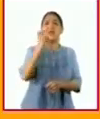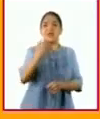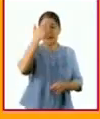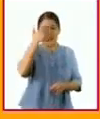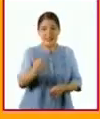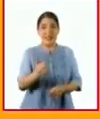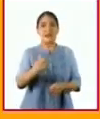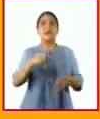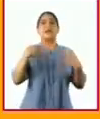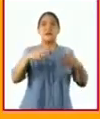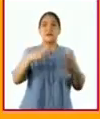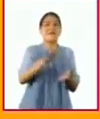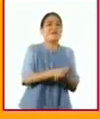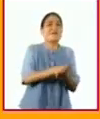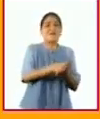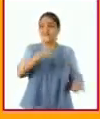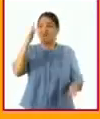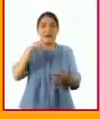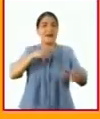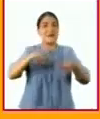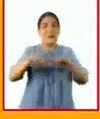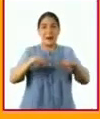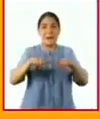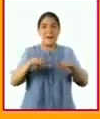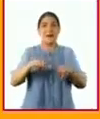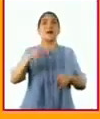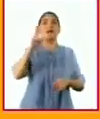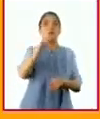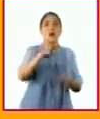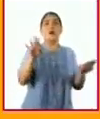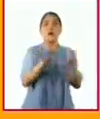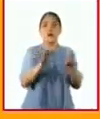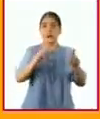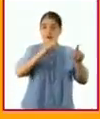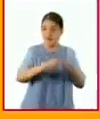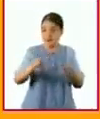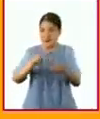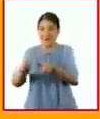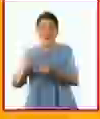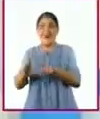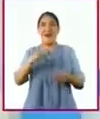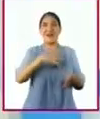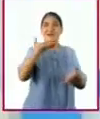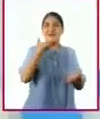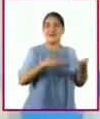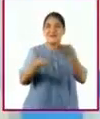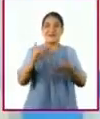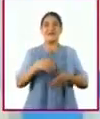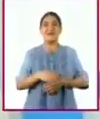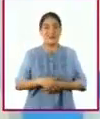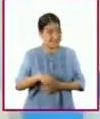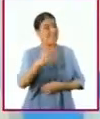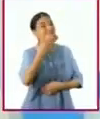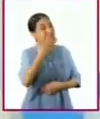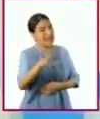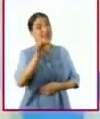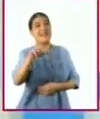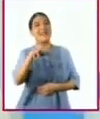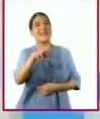que hay una enorme cantidad de mapas y se ven todos muy diferentes entre sí. Muy bien,